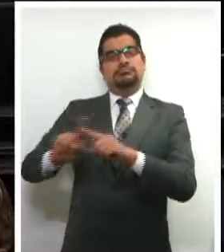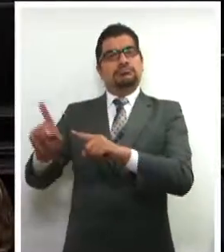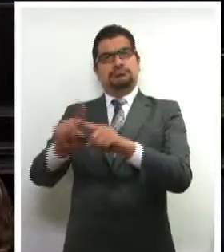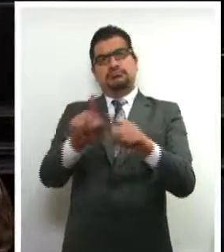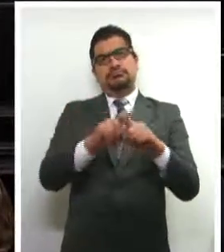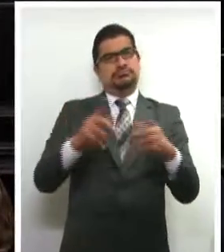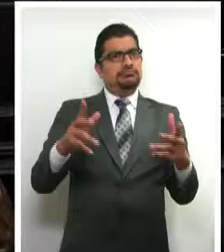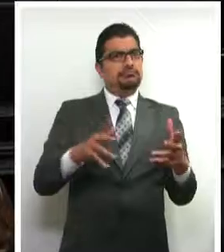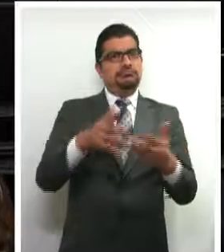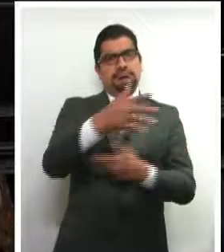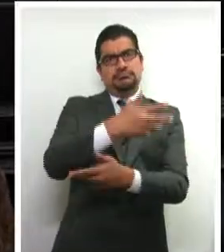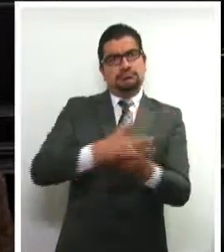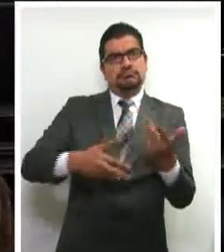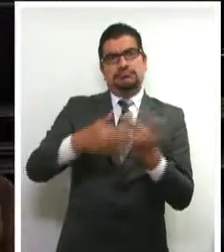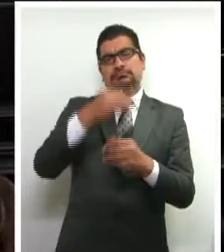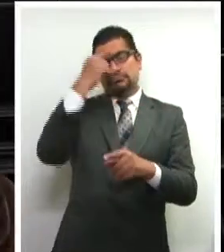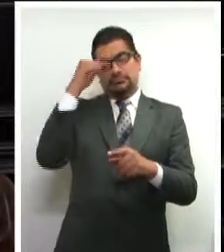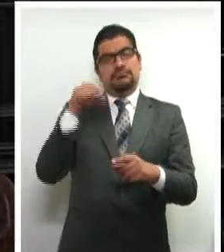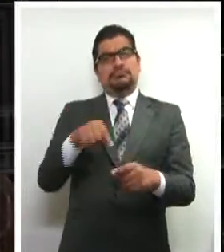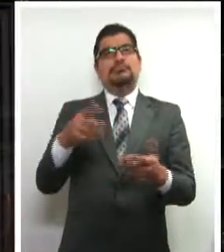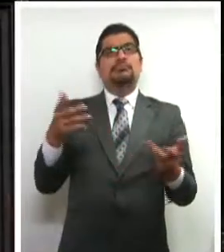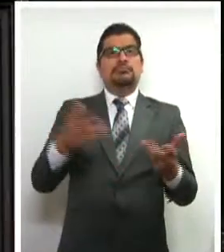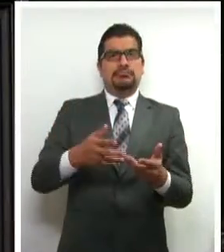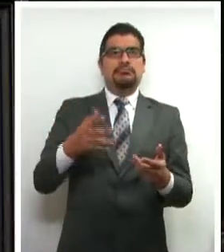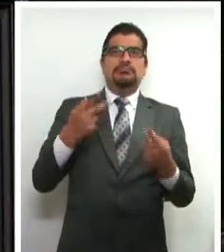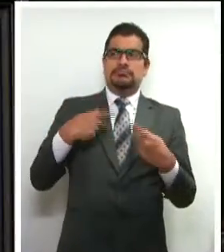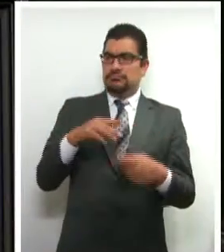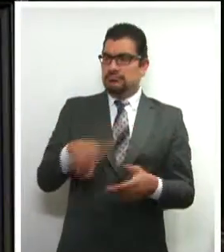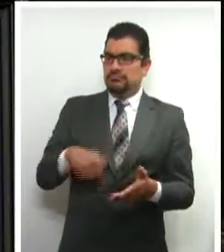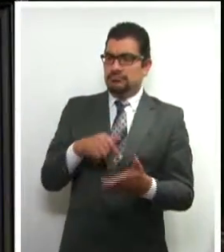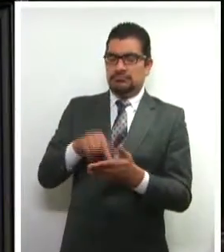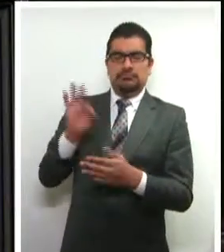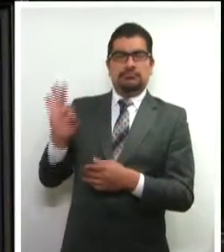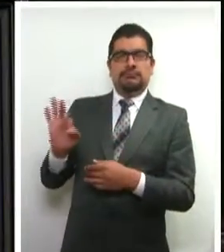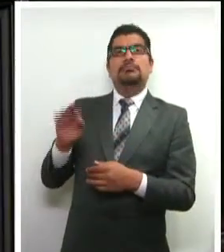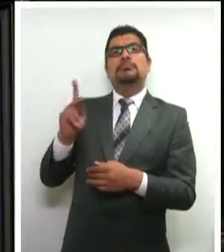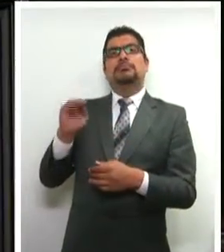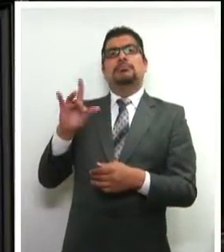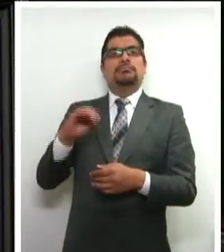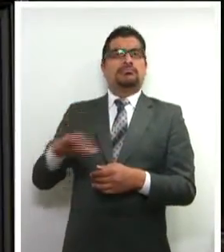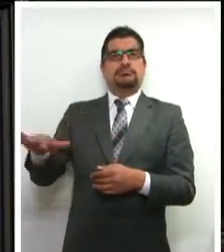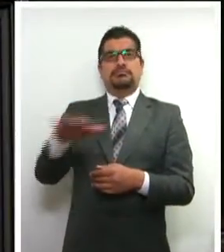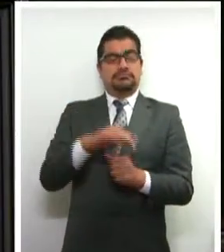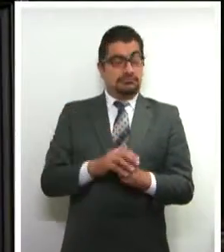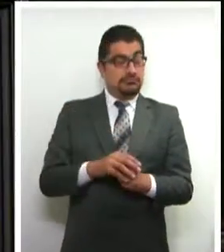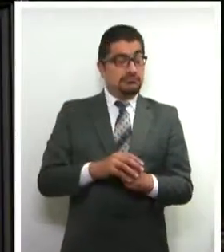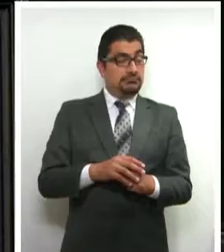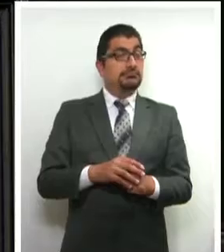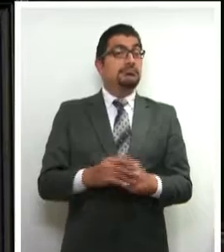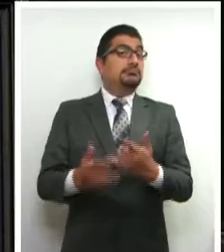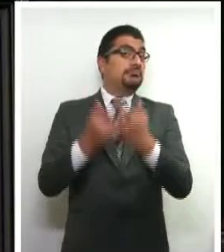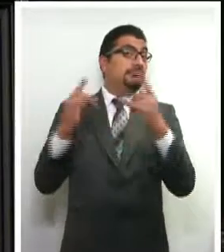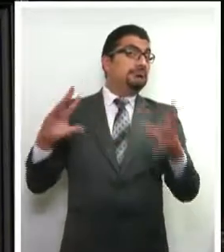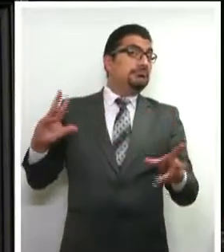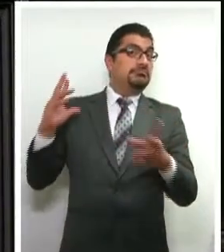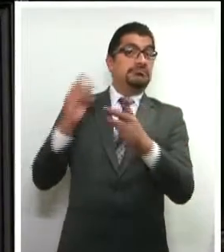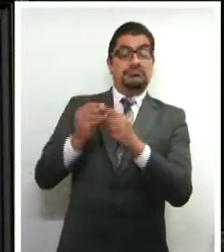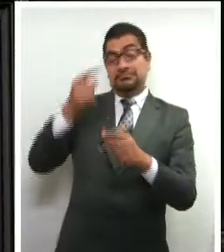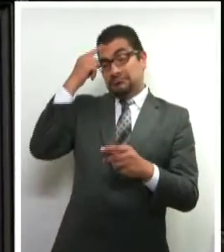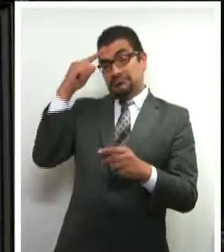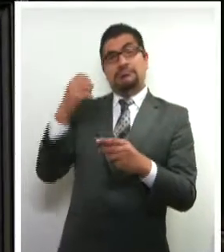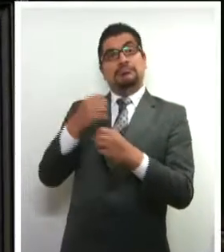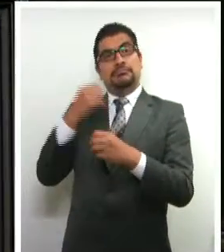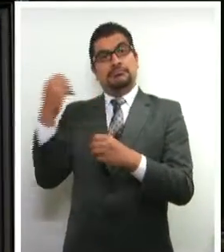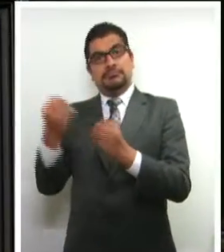participación y el actuar del espacio público. A pesar de lo anterior, históricamente las diversas formas de organización